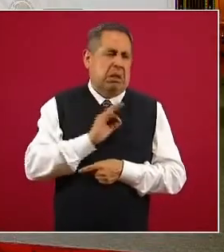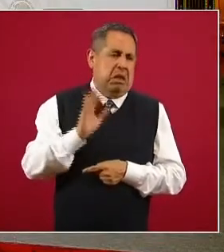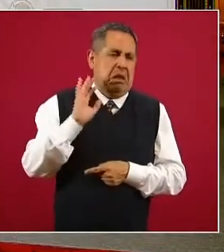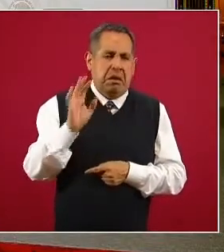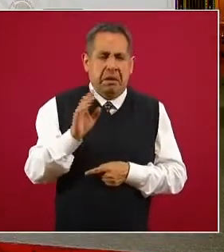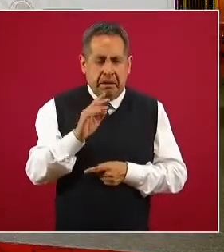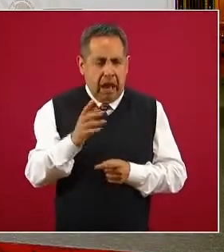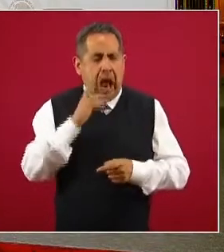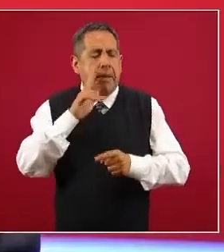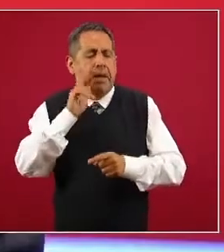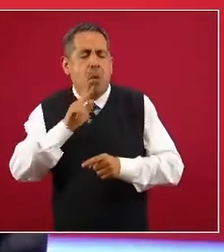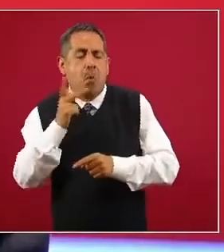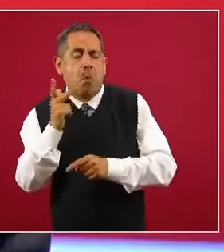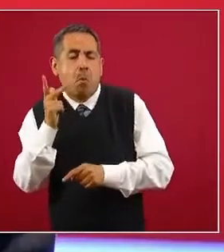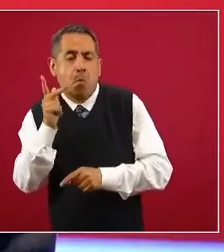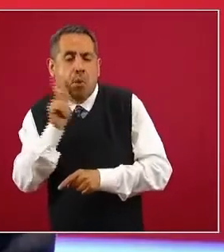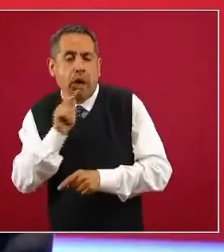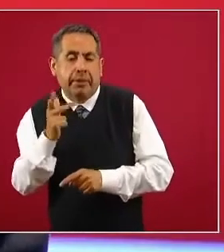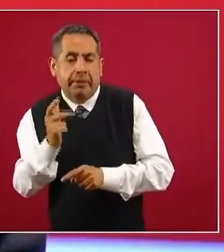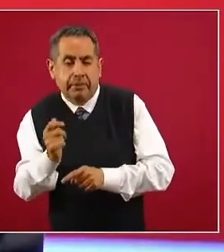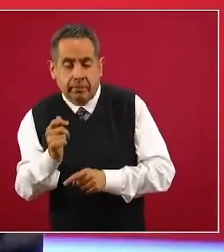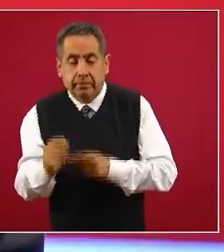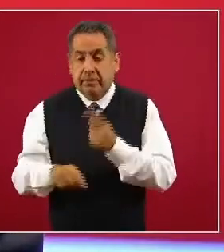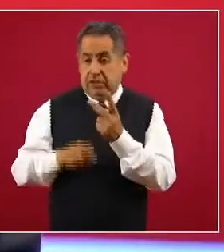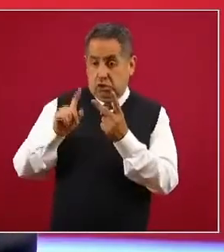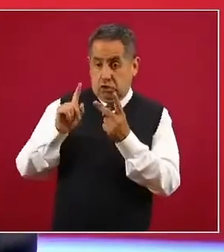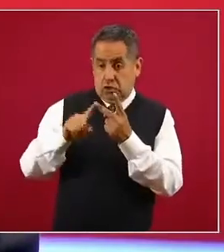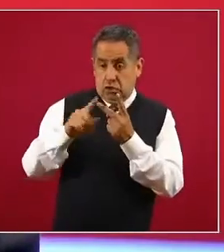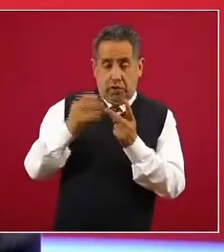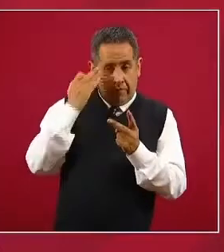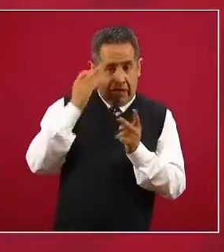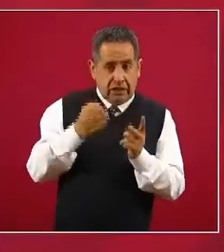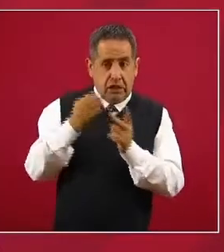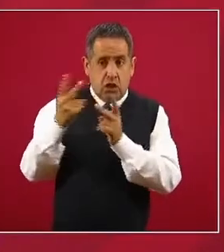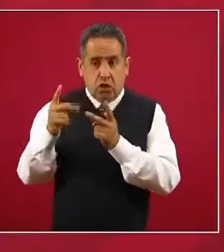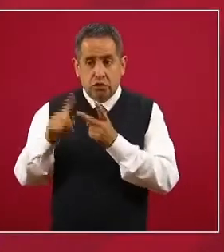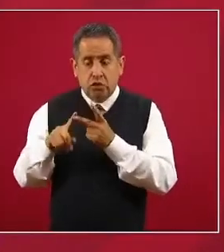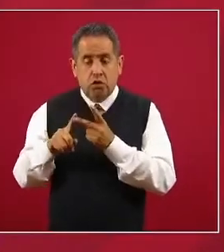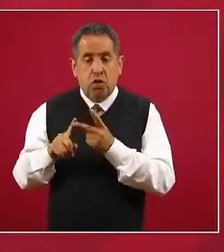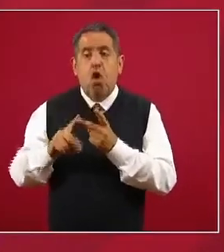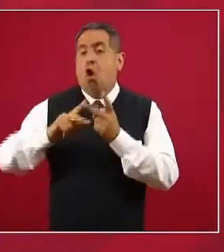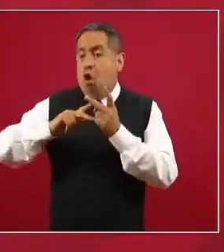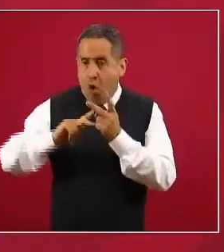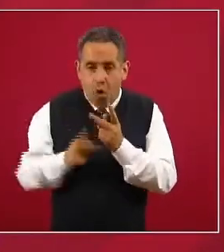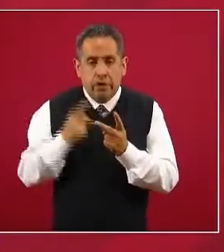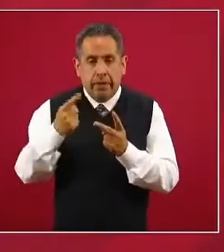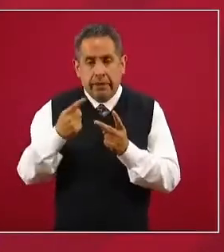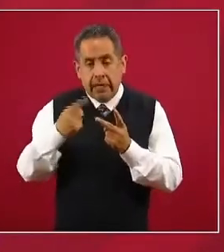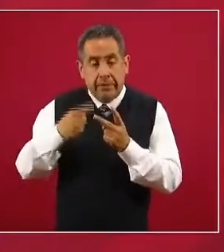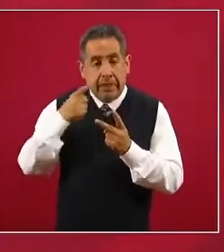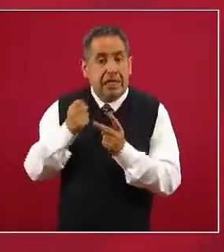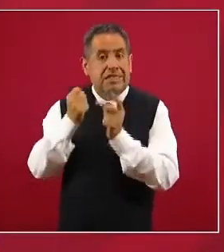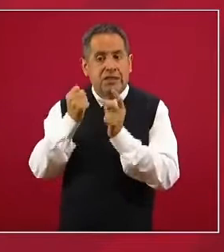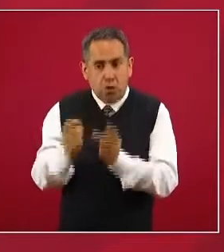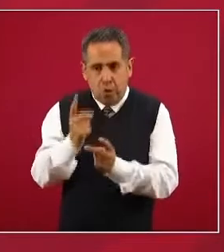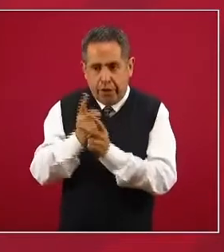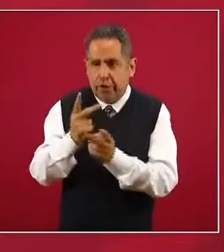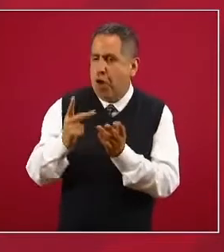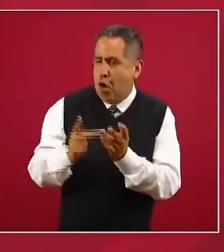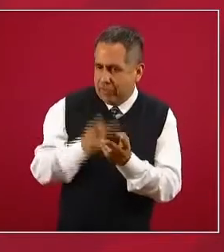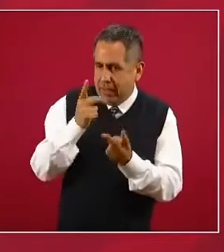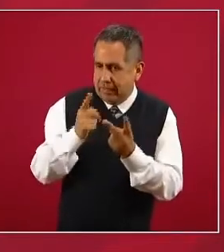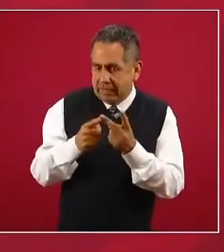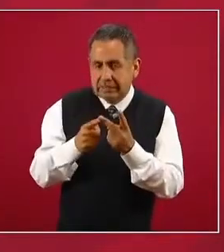que participan en el estudio. La fase 2 tiene nuevamente como un propósito evaluar la seguridad,